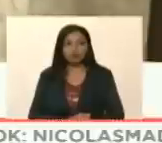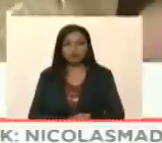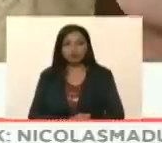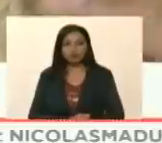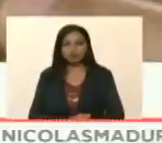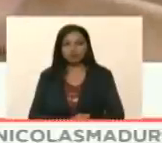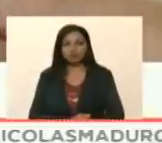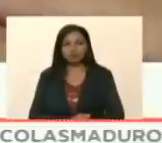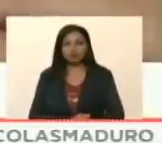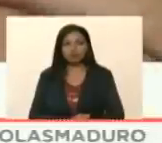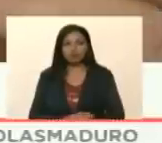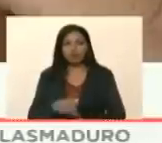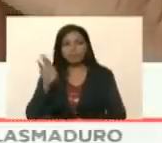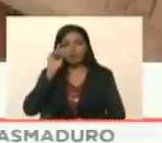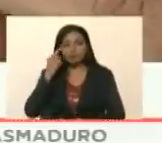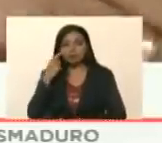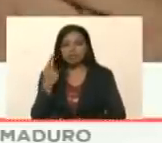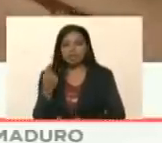semillas sanas.